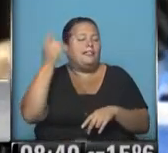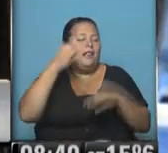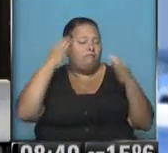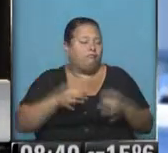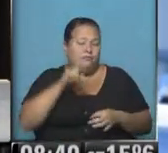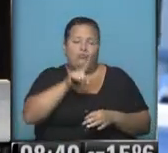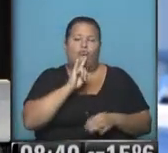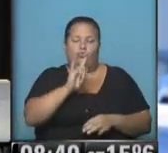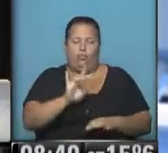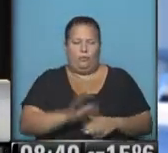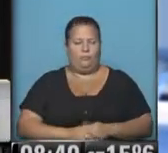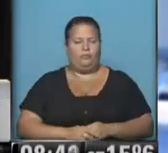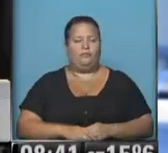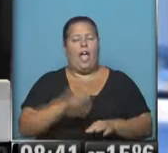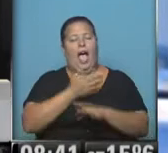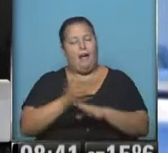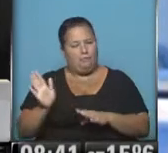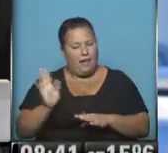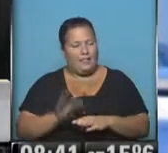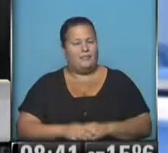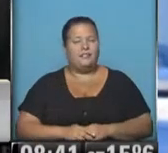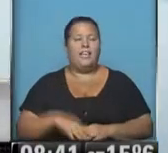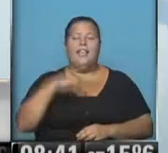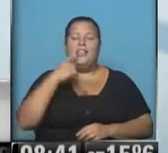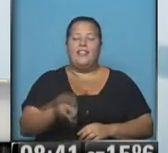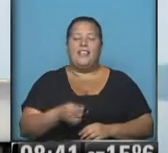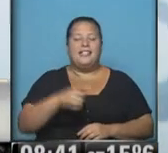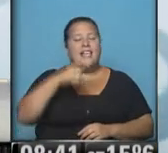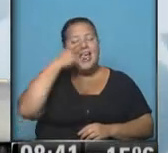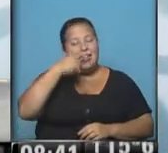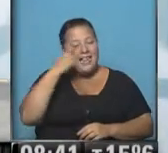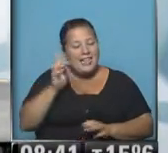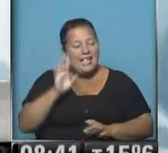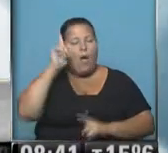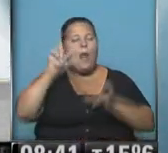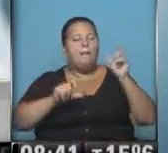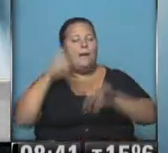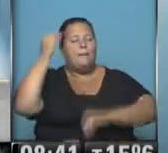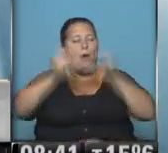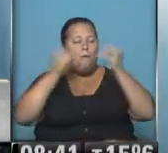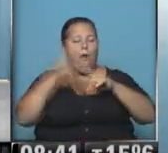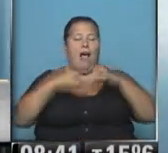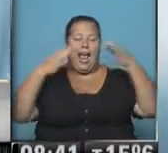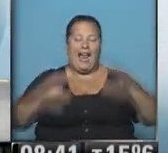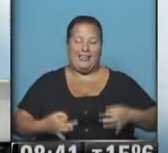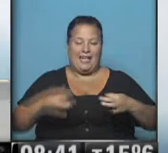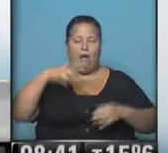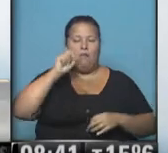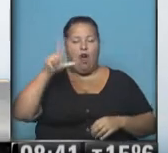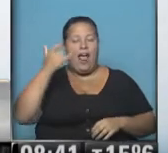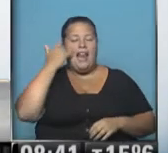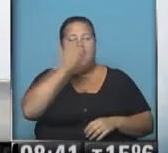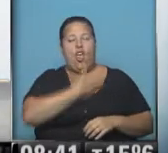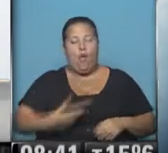necesario hacerlo por otra parte apuntó que sería interesante que alguien preocupado por la ética la moral y las instituciones